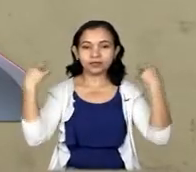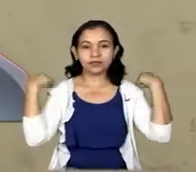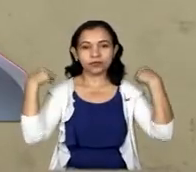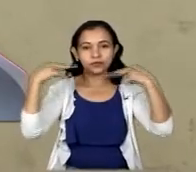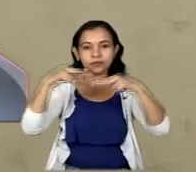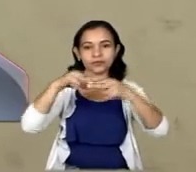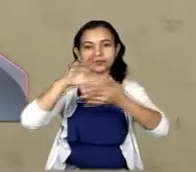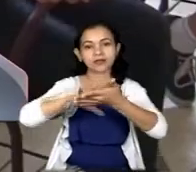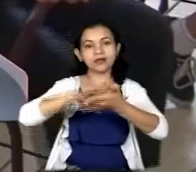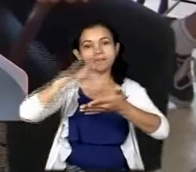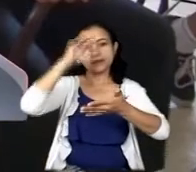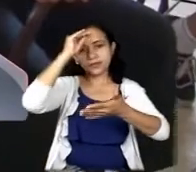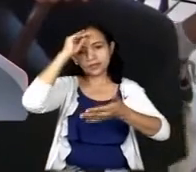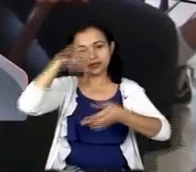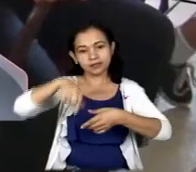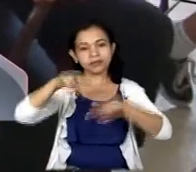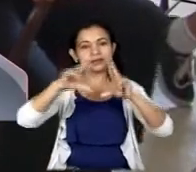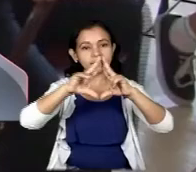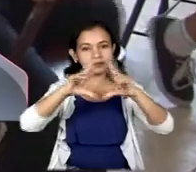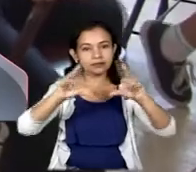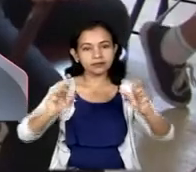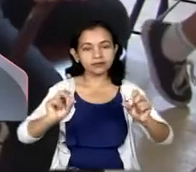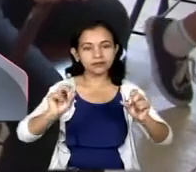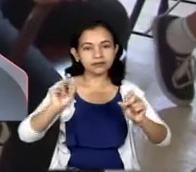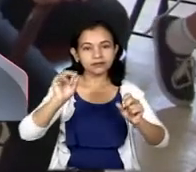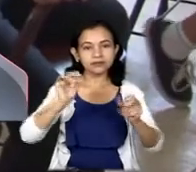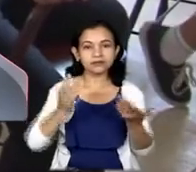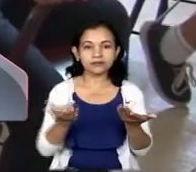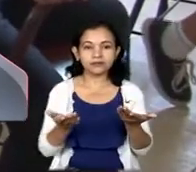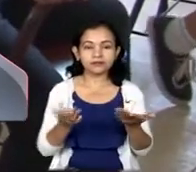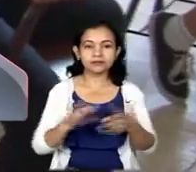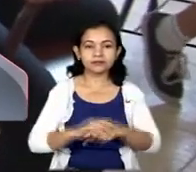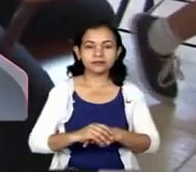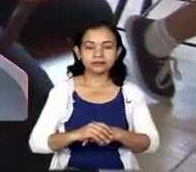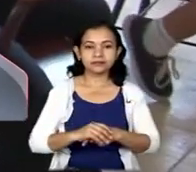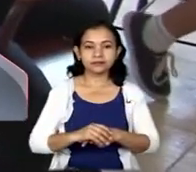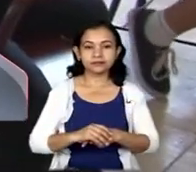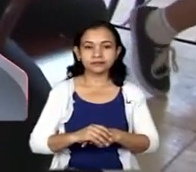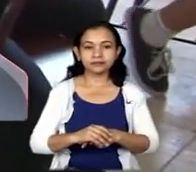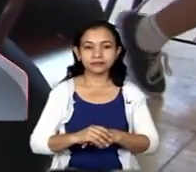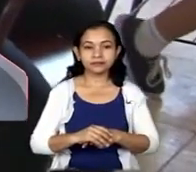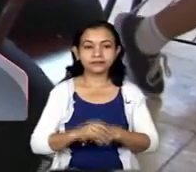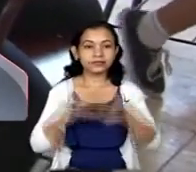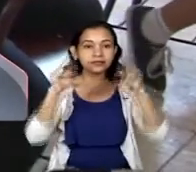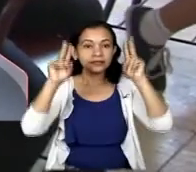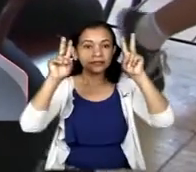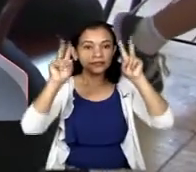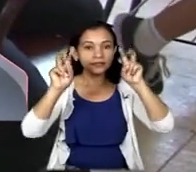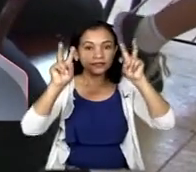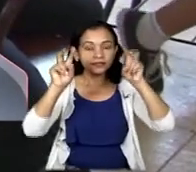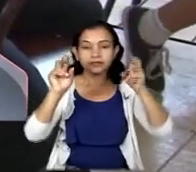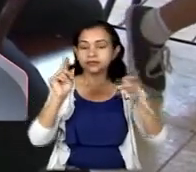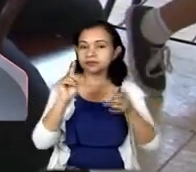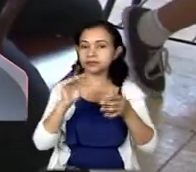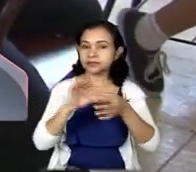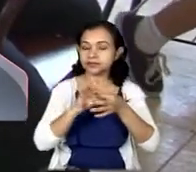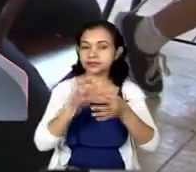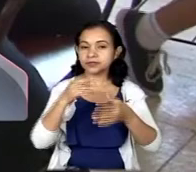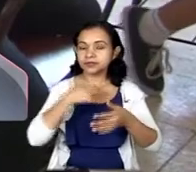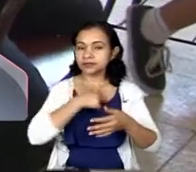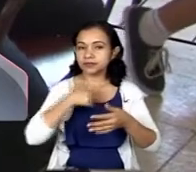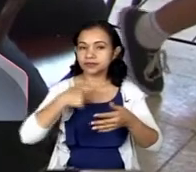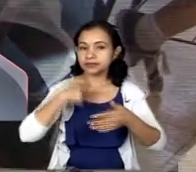docente. Precisamente eso es lo que... Sí, en donde nosotros, es un sistema bien integrado. Se ha